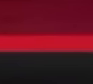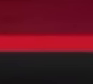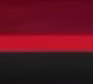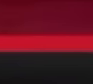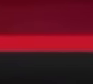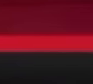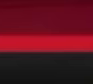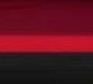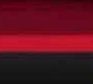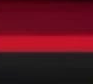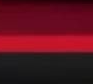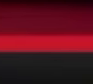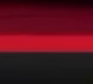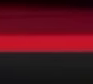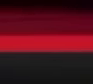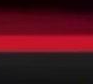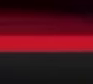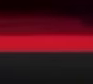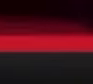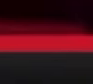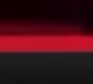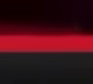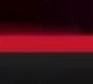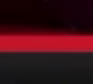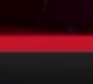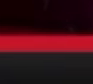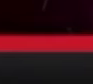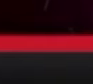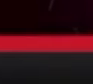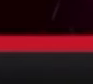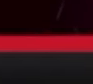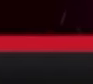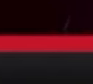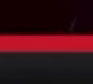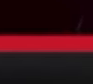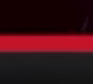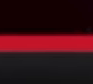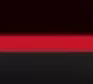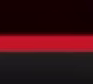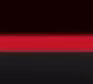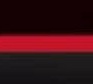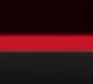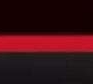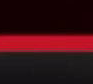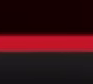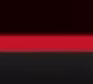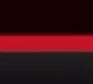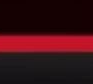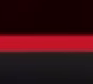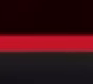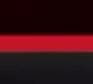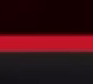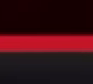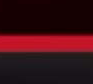En cuanto al problema del tránsito, lo estamos afrontando de tres maneras. Fundamentalmente bajo